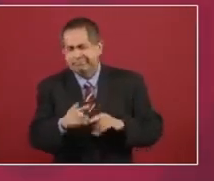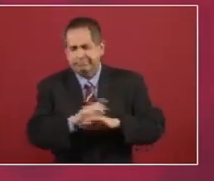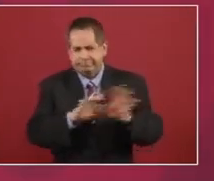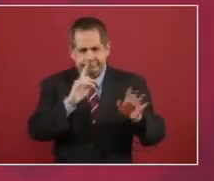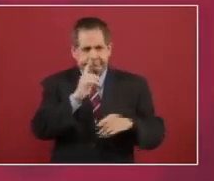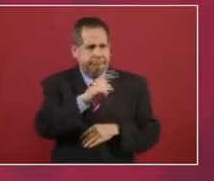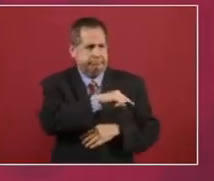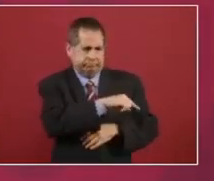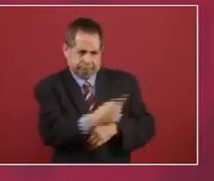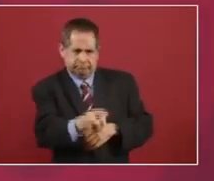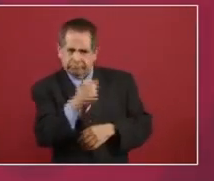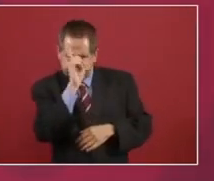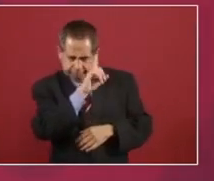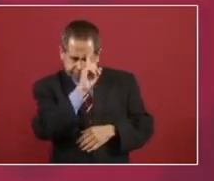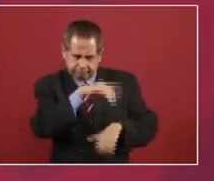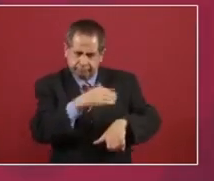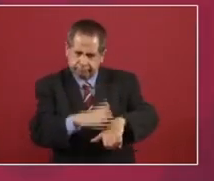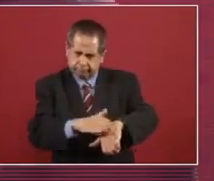y de todo